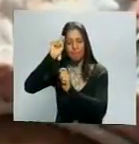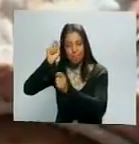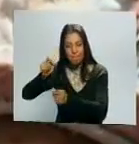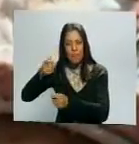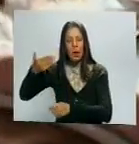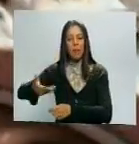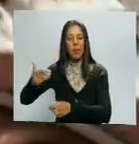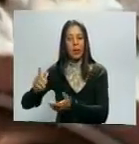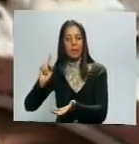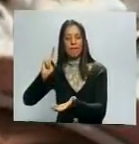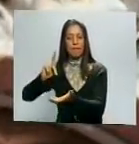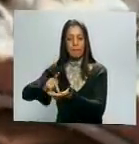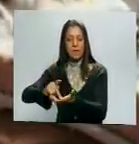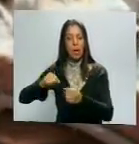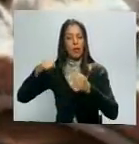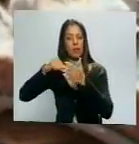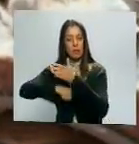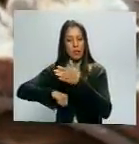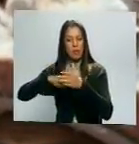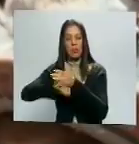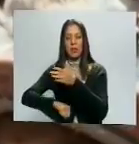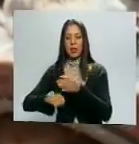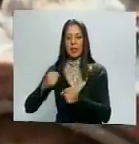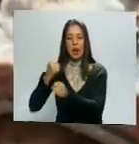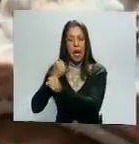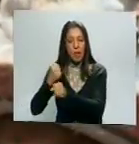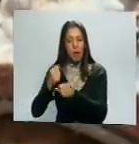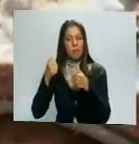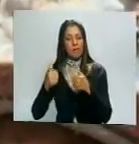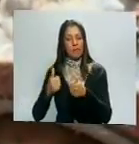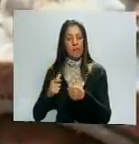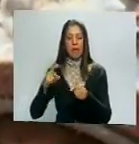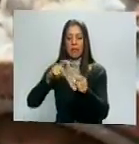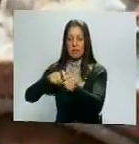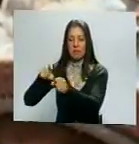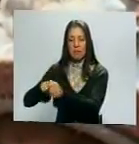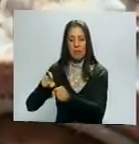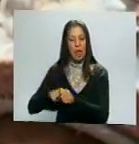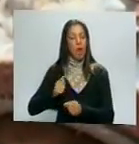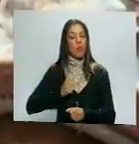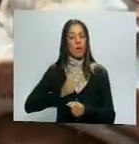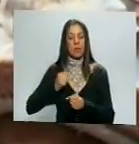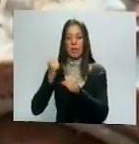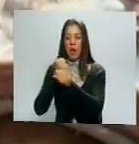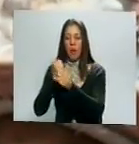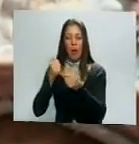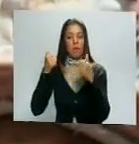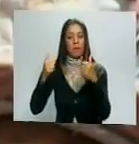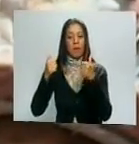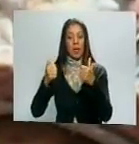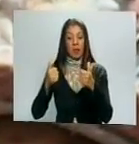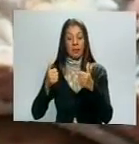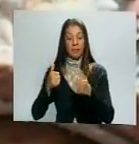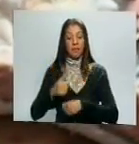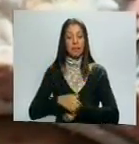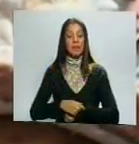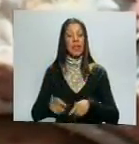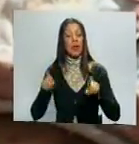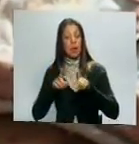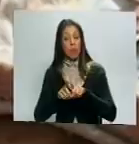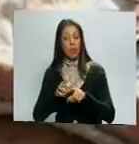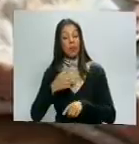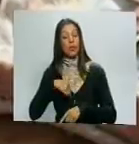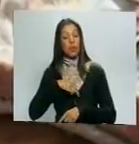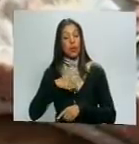en todas las luchas transversales, desde todos los espacios. Debemos ser como lo han sido